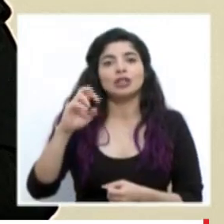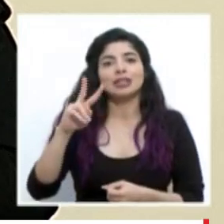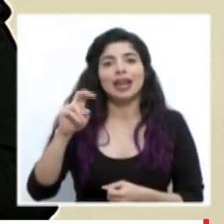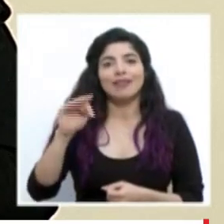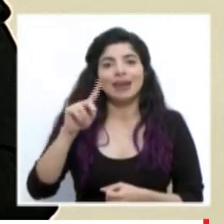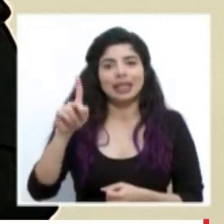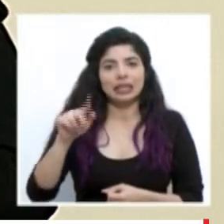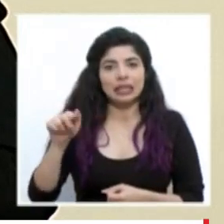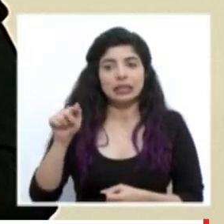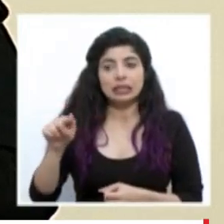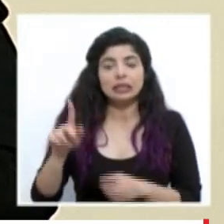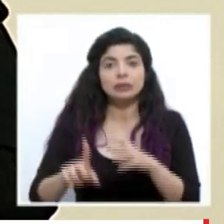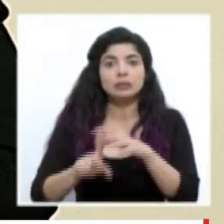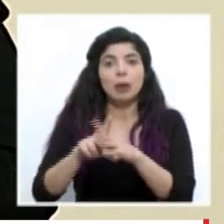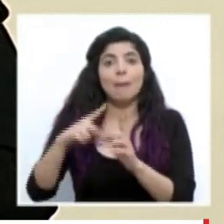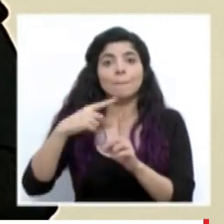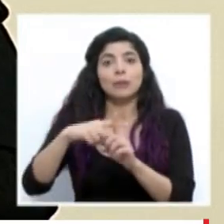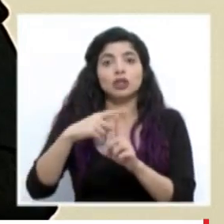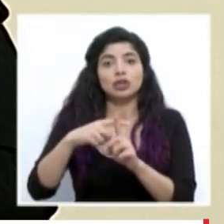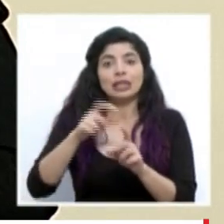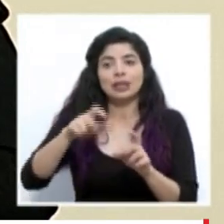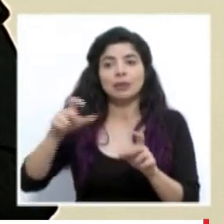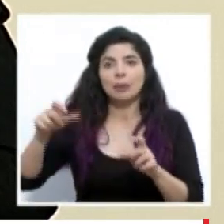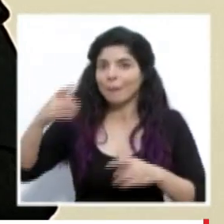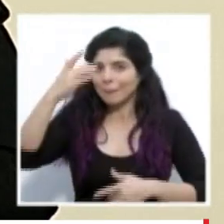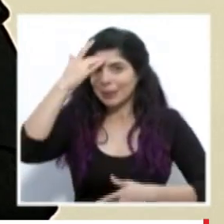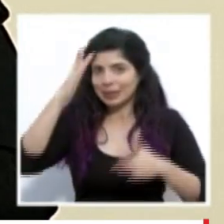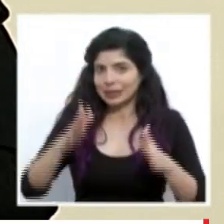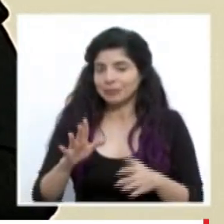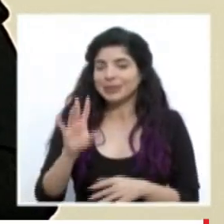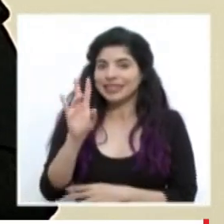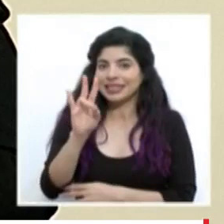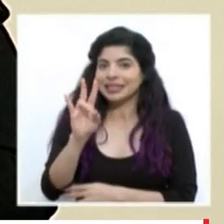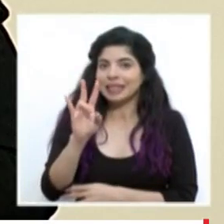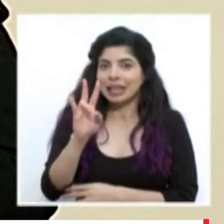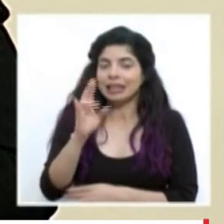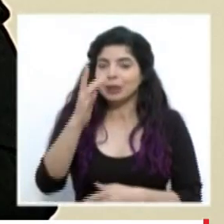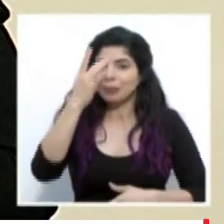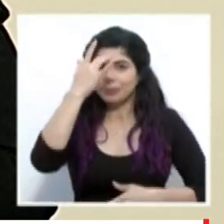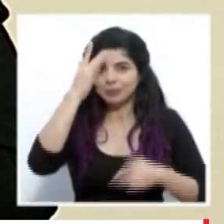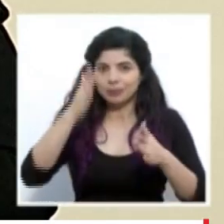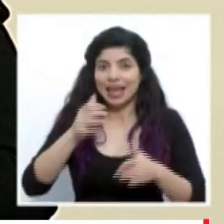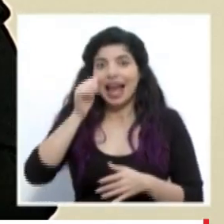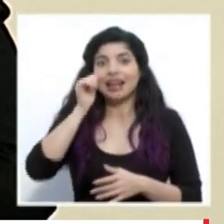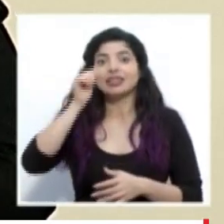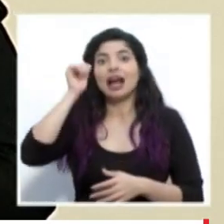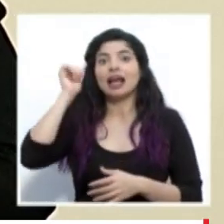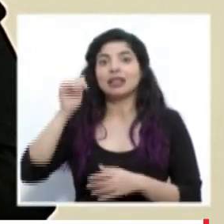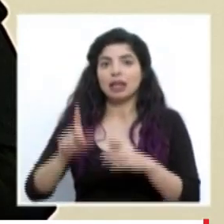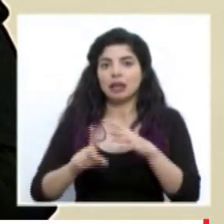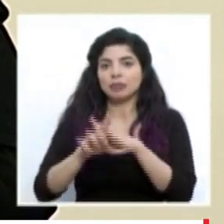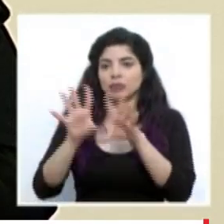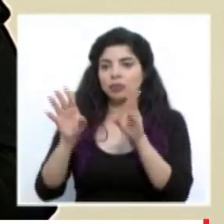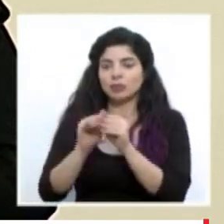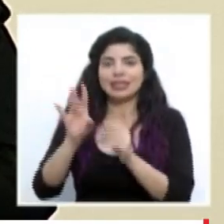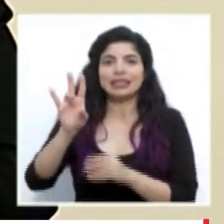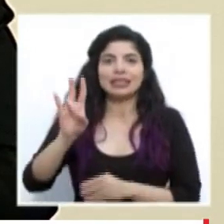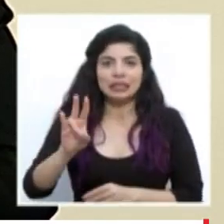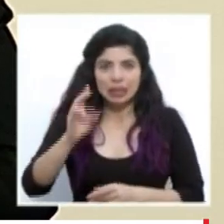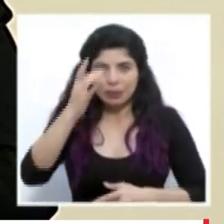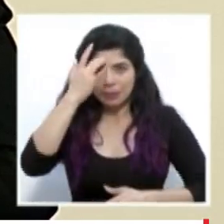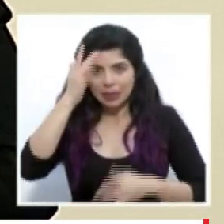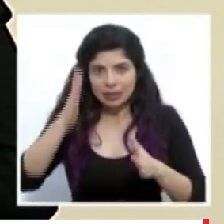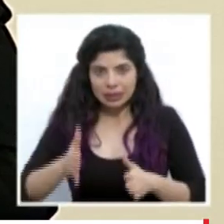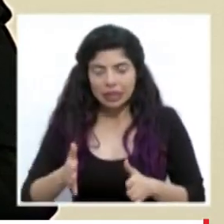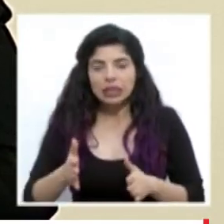Cervantes dieron positivos varios pacientes, 7 pacientes dieron positivo entre ayer y antier. Estos pacientes, en